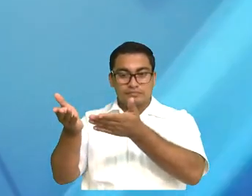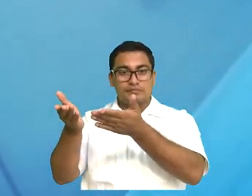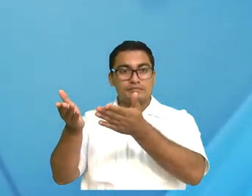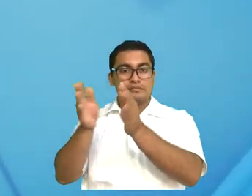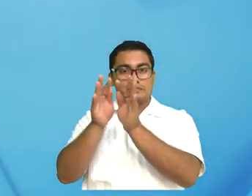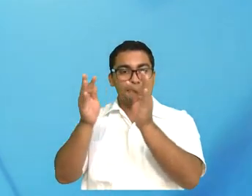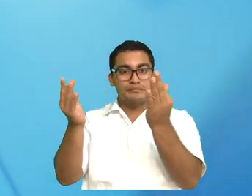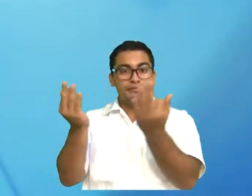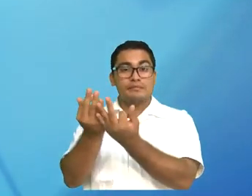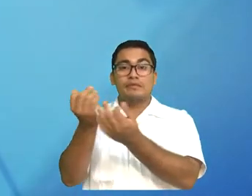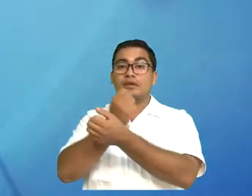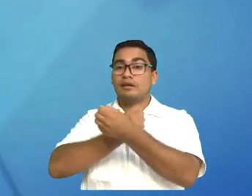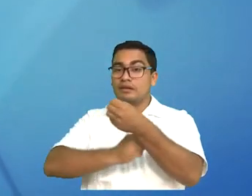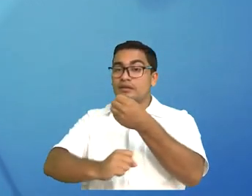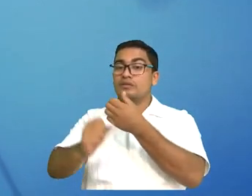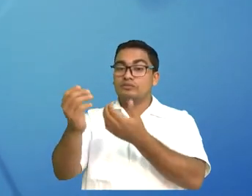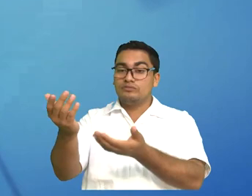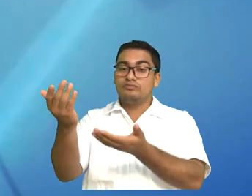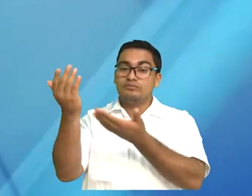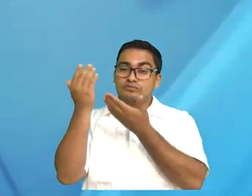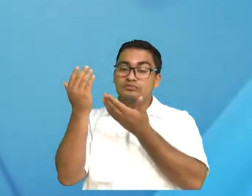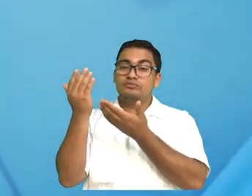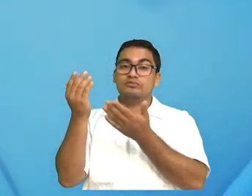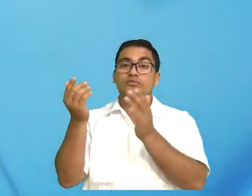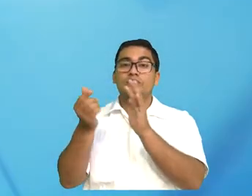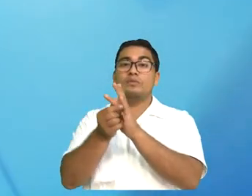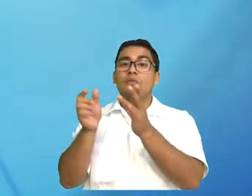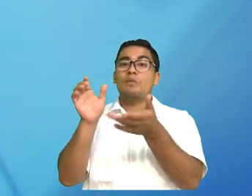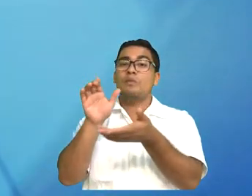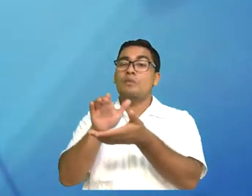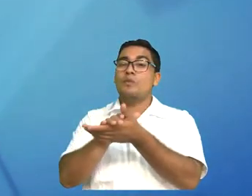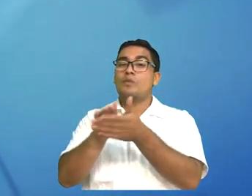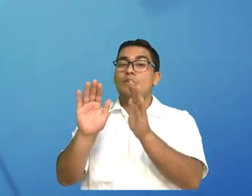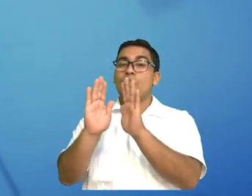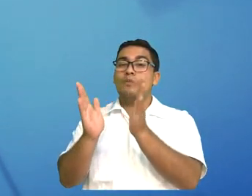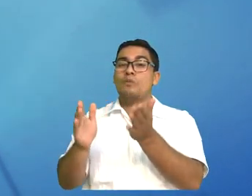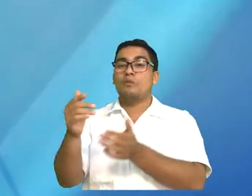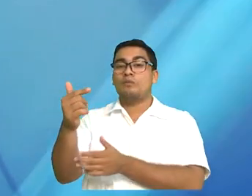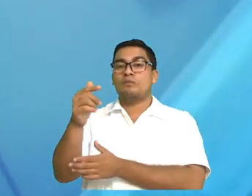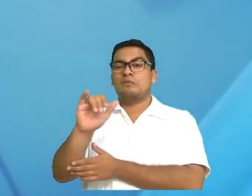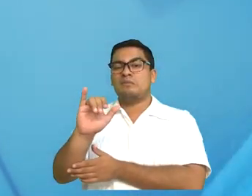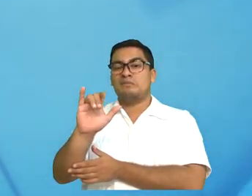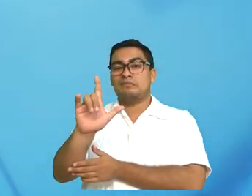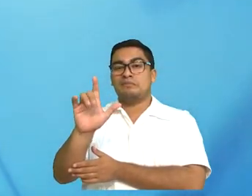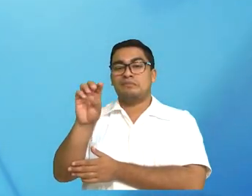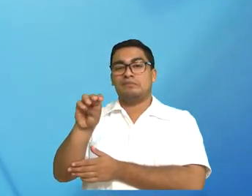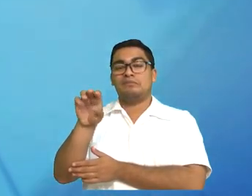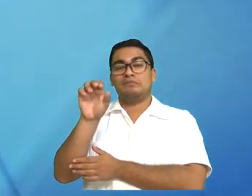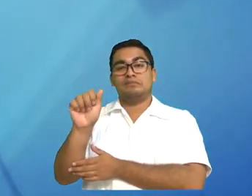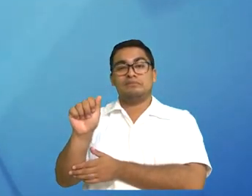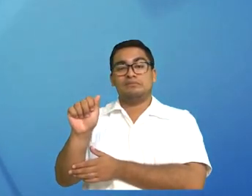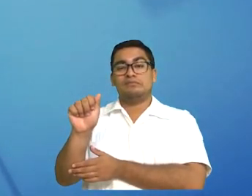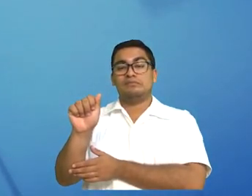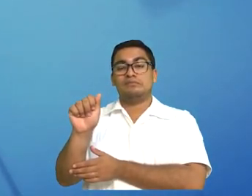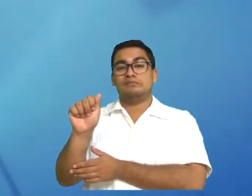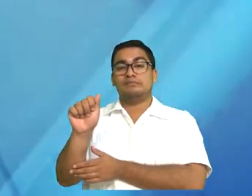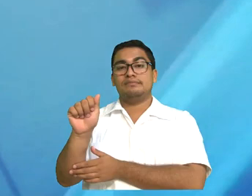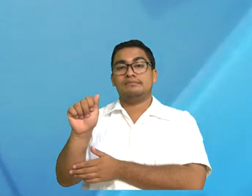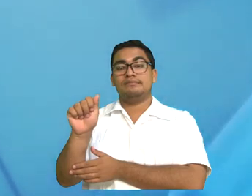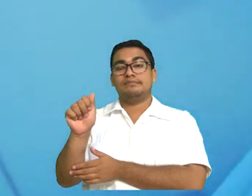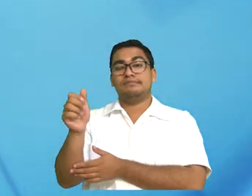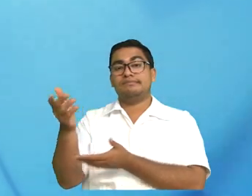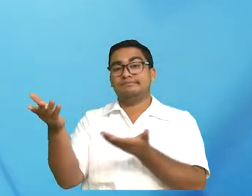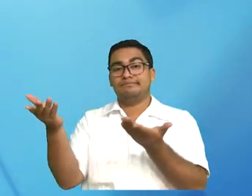hijos, las hijas, nietos, nietas, hacia Gilma Pérez Casar, compañera del